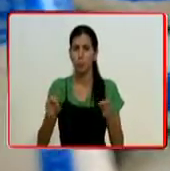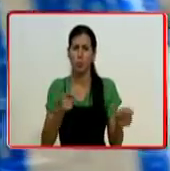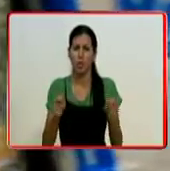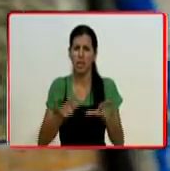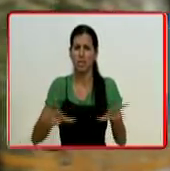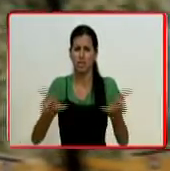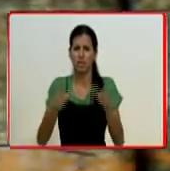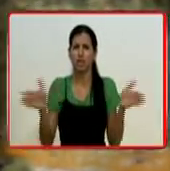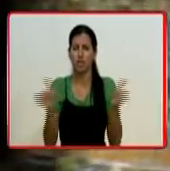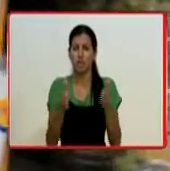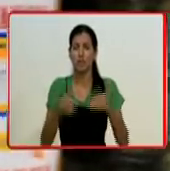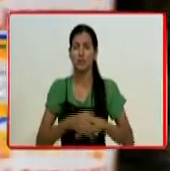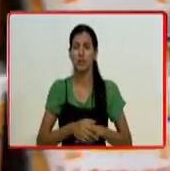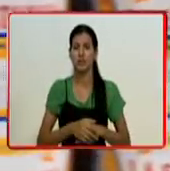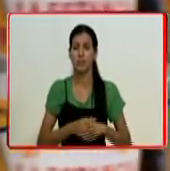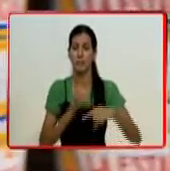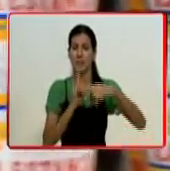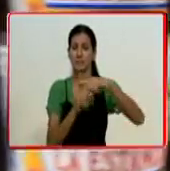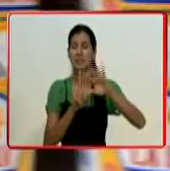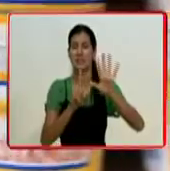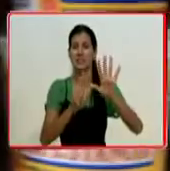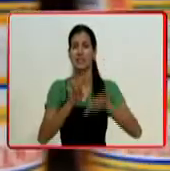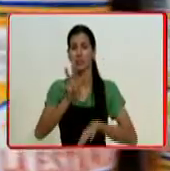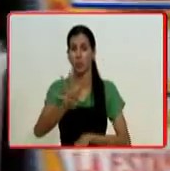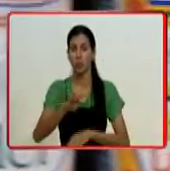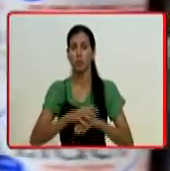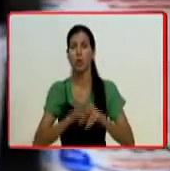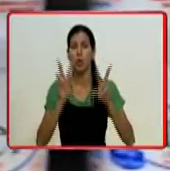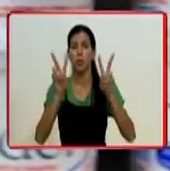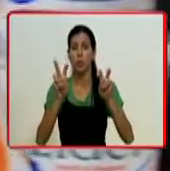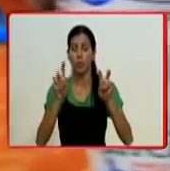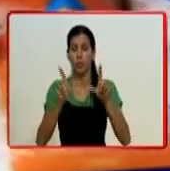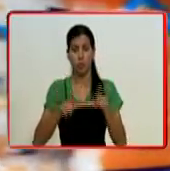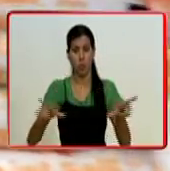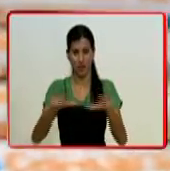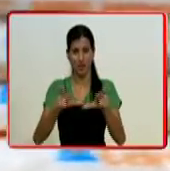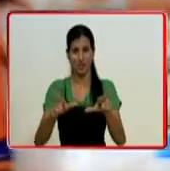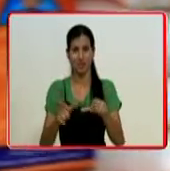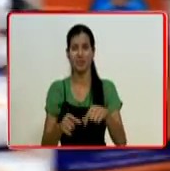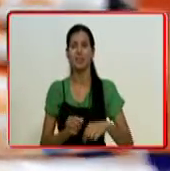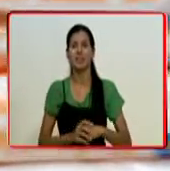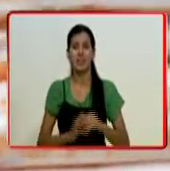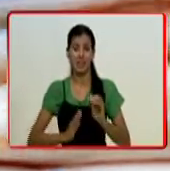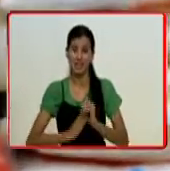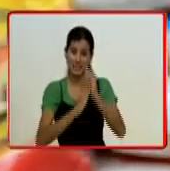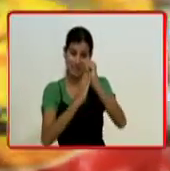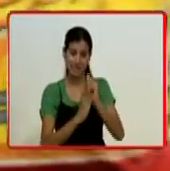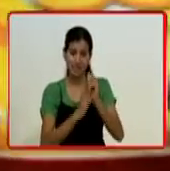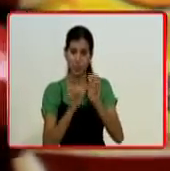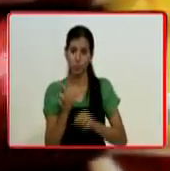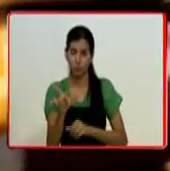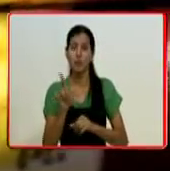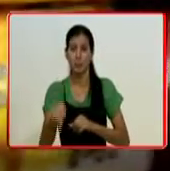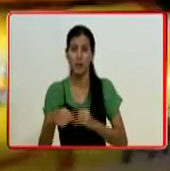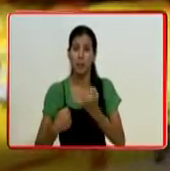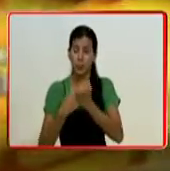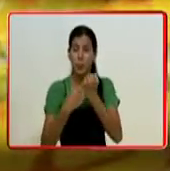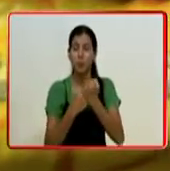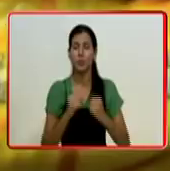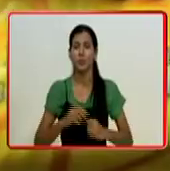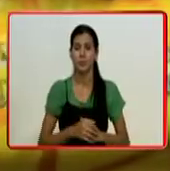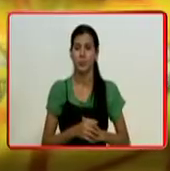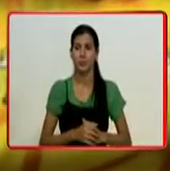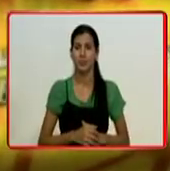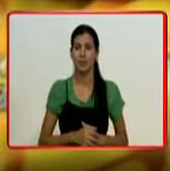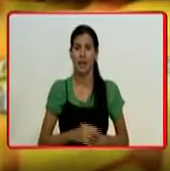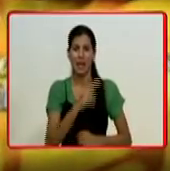hemos adicionado ya 64 nuevos puntos que ha aportado la dirigencia del Partido Socialista Unido de Venezuela, y en este momento nuestros